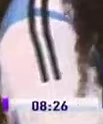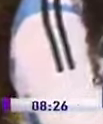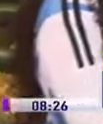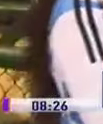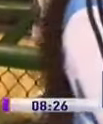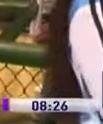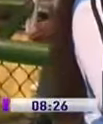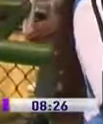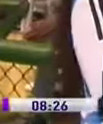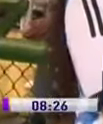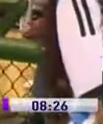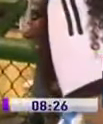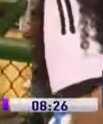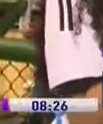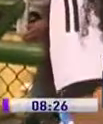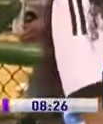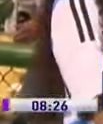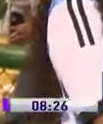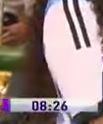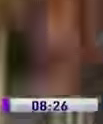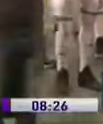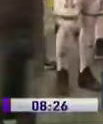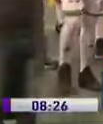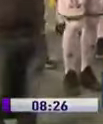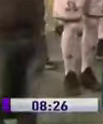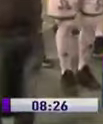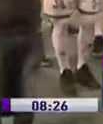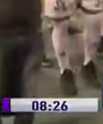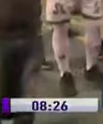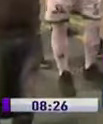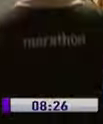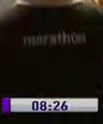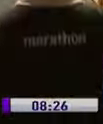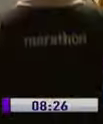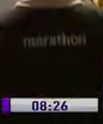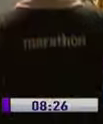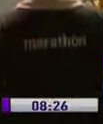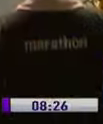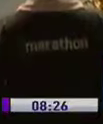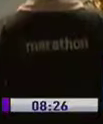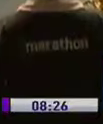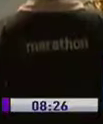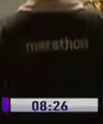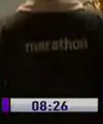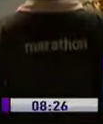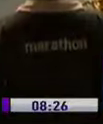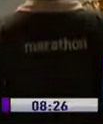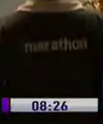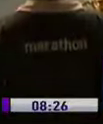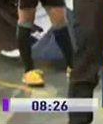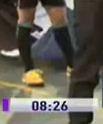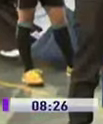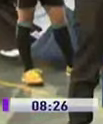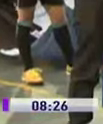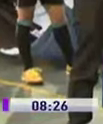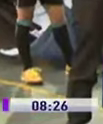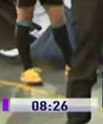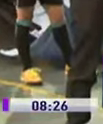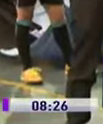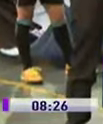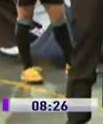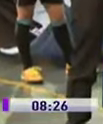Champions League, el campeonato de Alemania. Querido, en Salcedo se llevó a cabo el cuadrangular de las estrellas en una noche de confraternidad